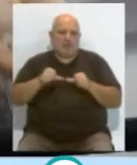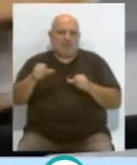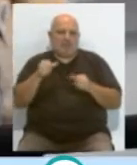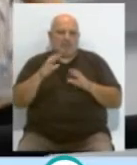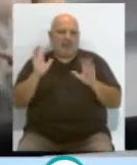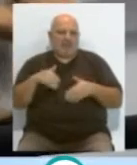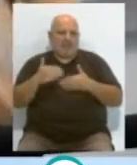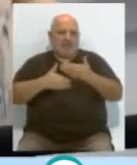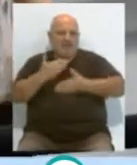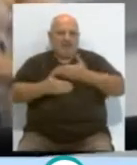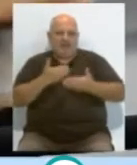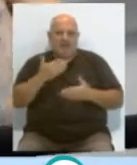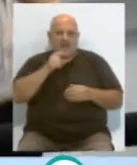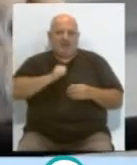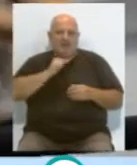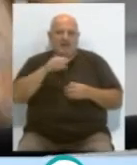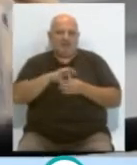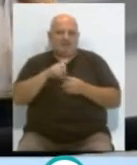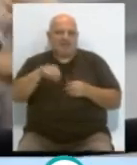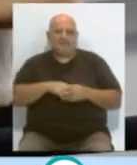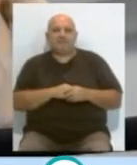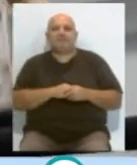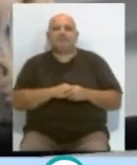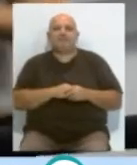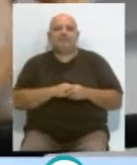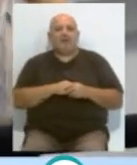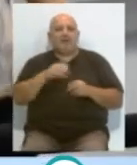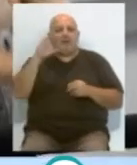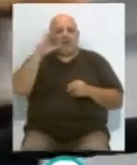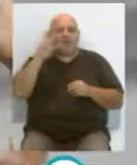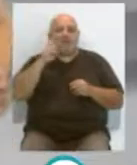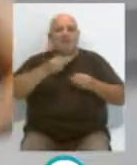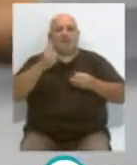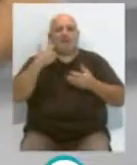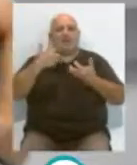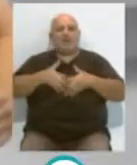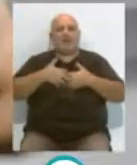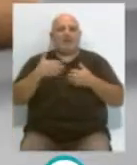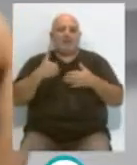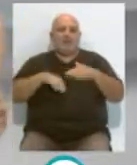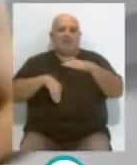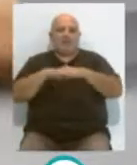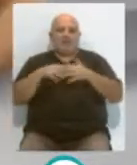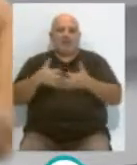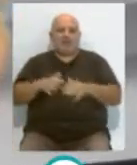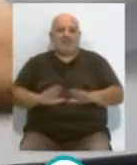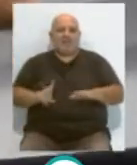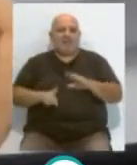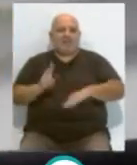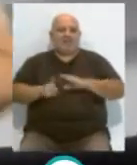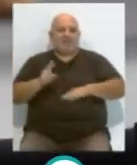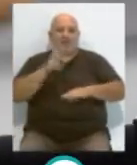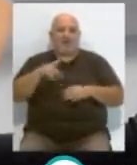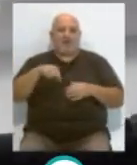al Cádiz en esa saga con lo que tenemos ya también. Escuché un comentario que decía que la máquina dijo basta, yo no quiero seguir más. No quiero seguir con este hombre